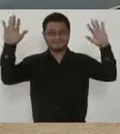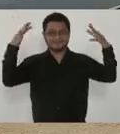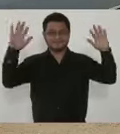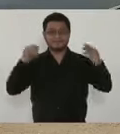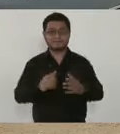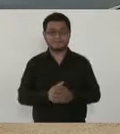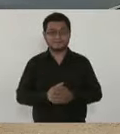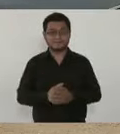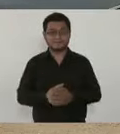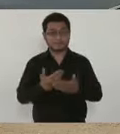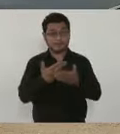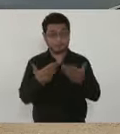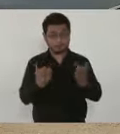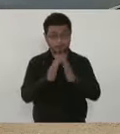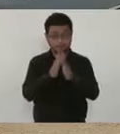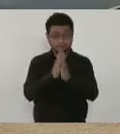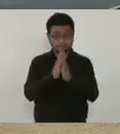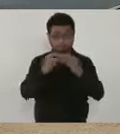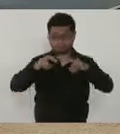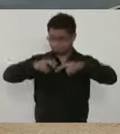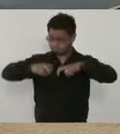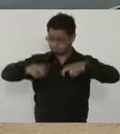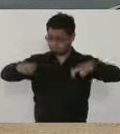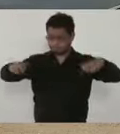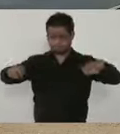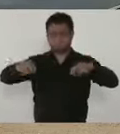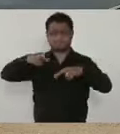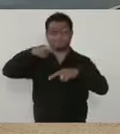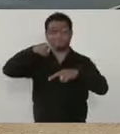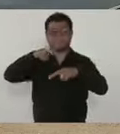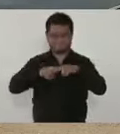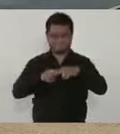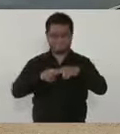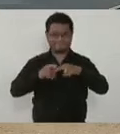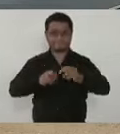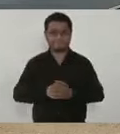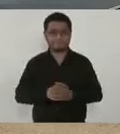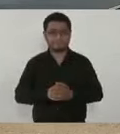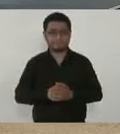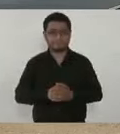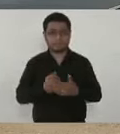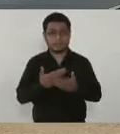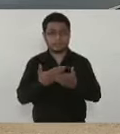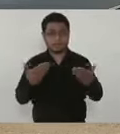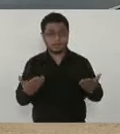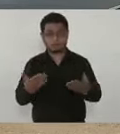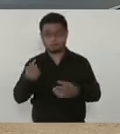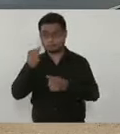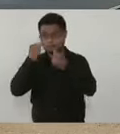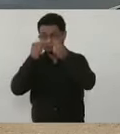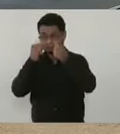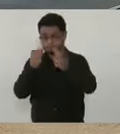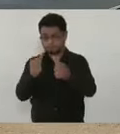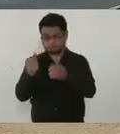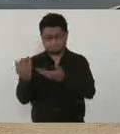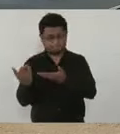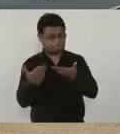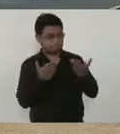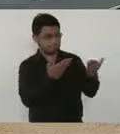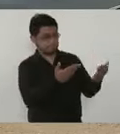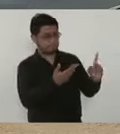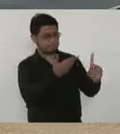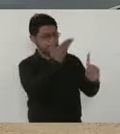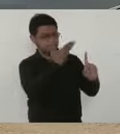Les invitamos a tomar asiento, por favor. Y acto seguido, escucharemos el mensaje de